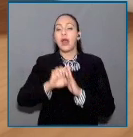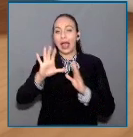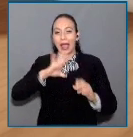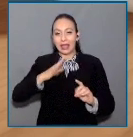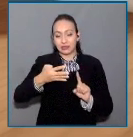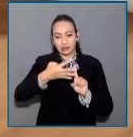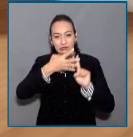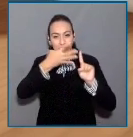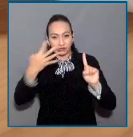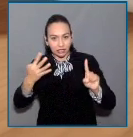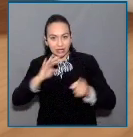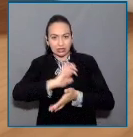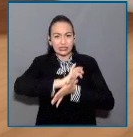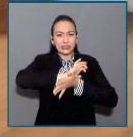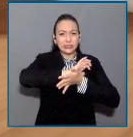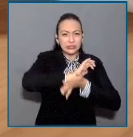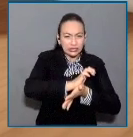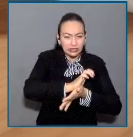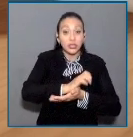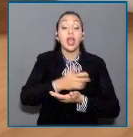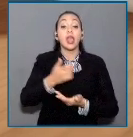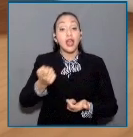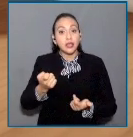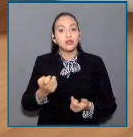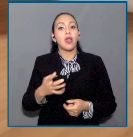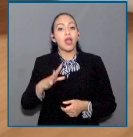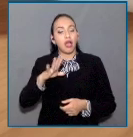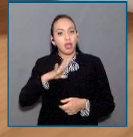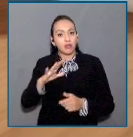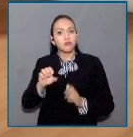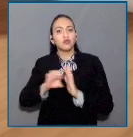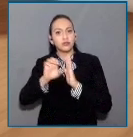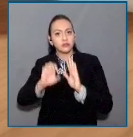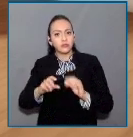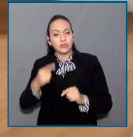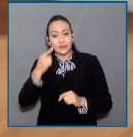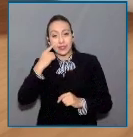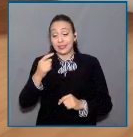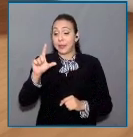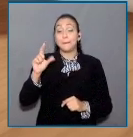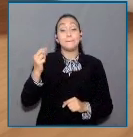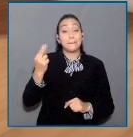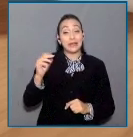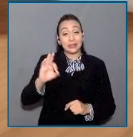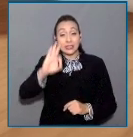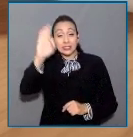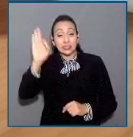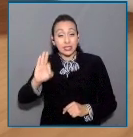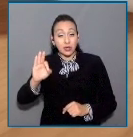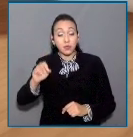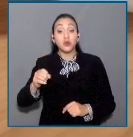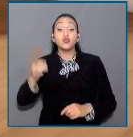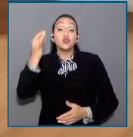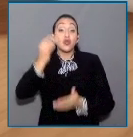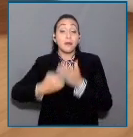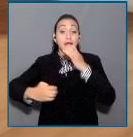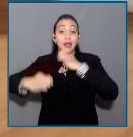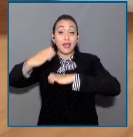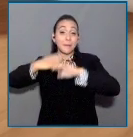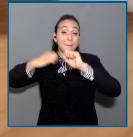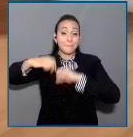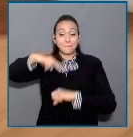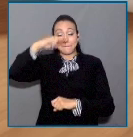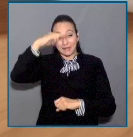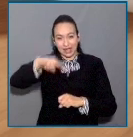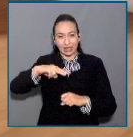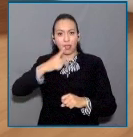ha institucionalizado. Muestra de ello es que solo el 25% de las empresas en el país consideran cubrir una vacante